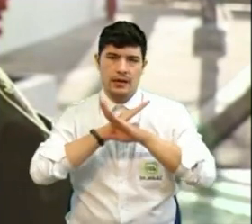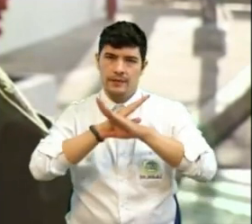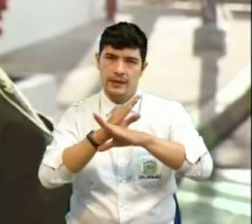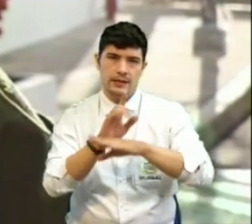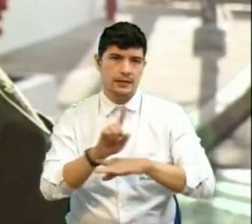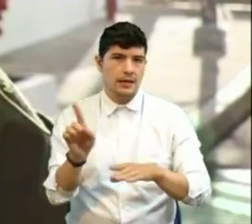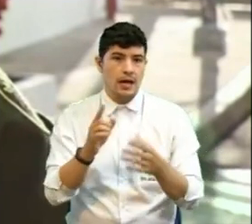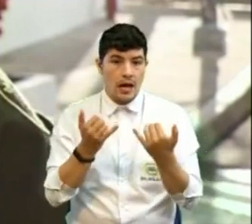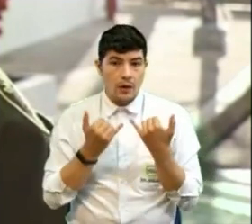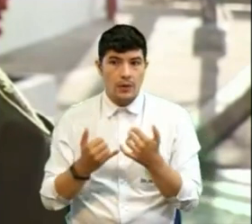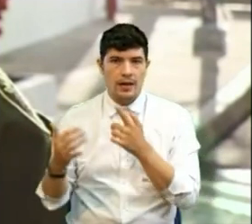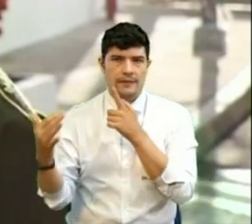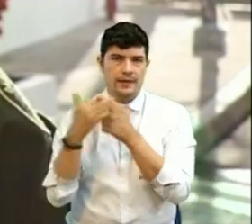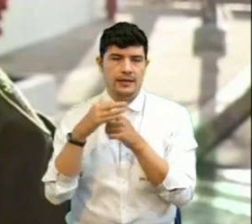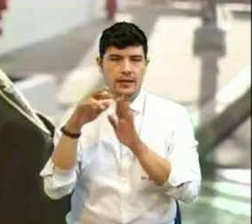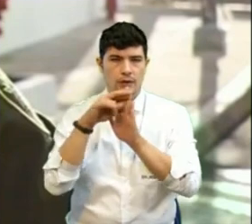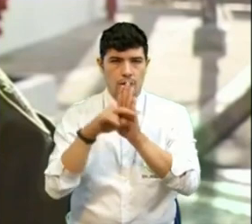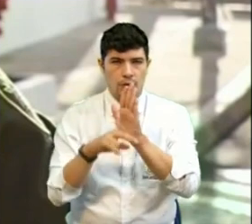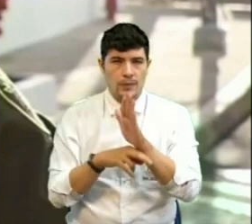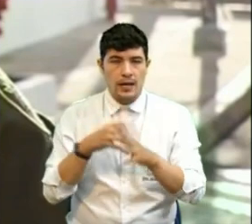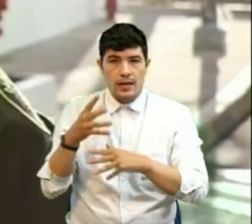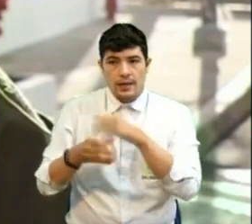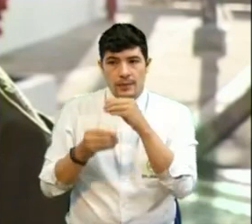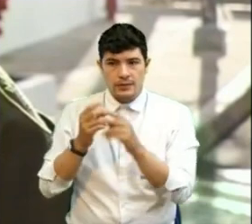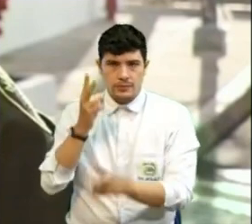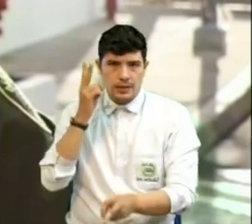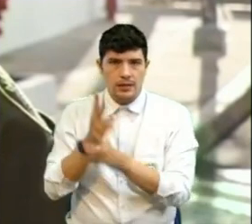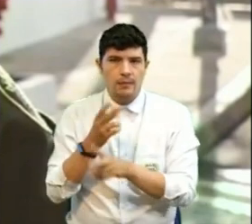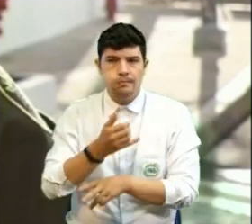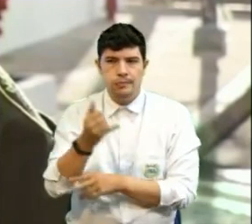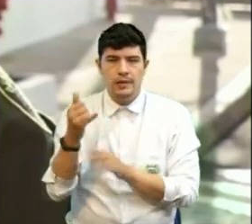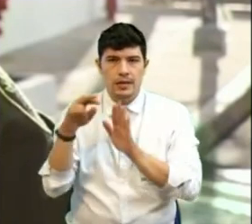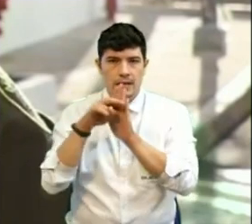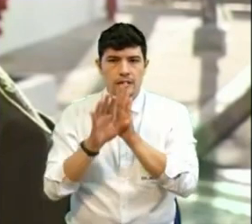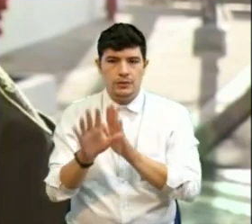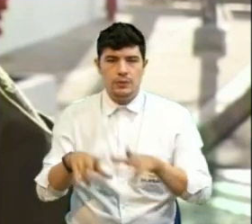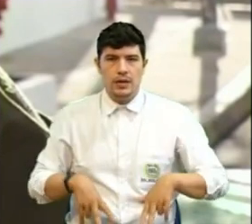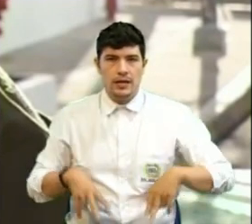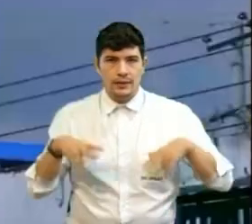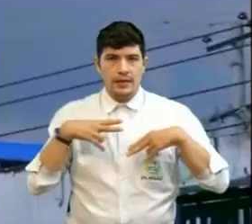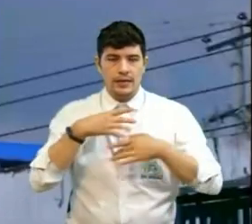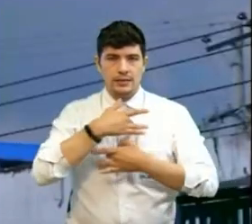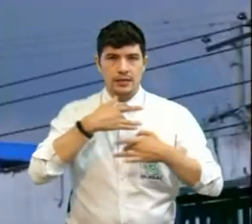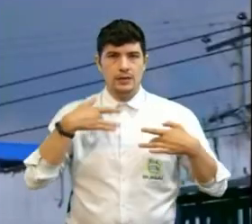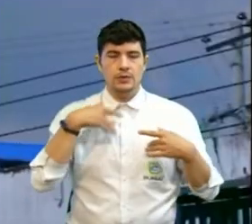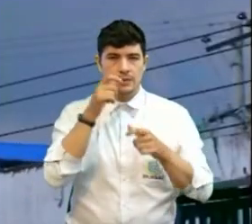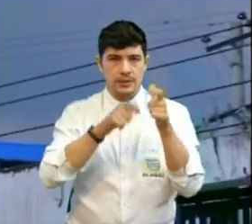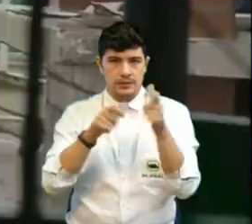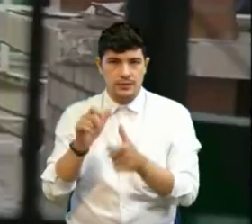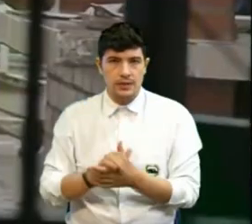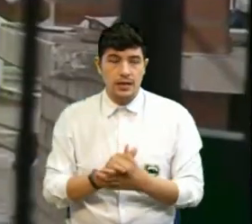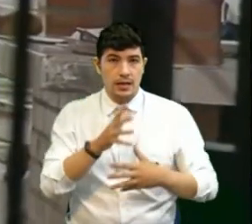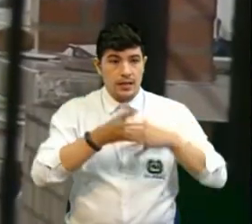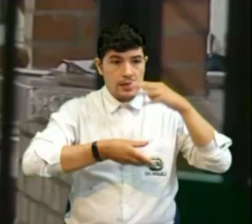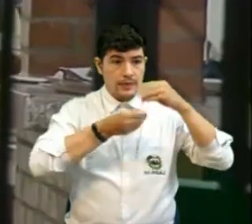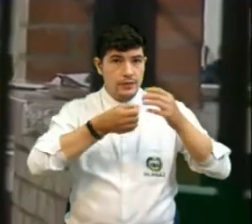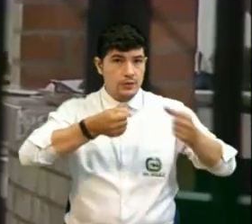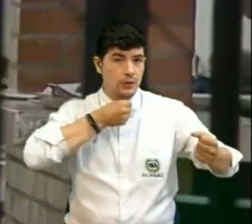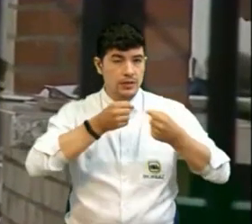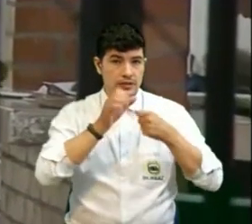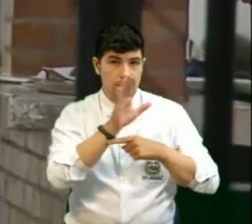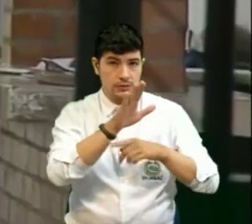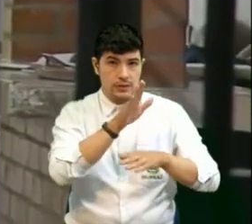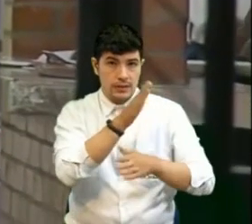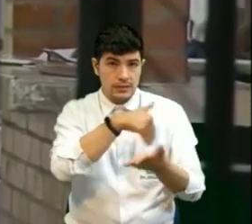en esta época de pandemia, sino también que representan un peligro inminente contra la vida y la salud de las personas. También será noticia la alerta en los